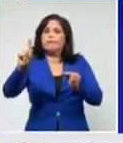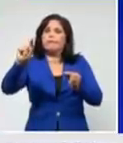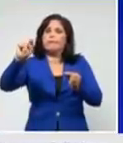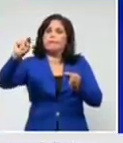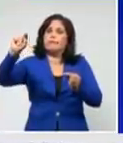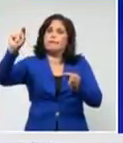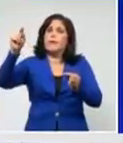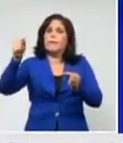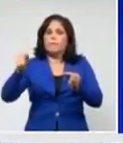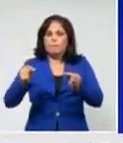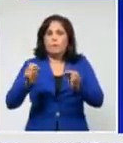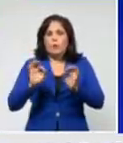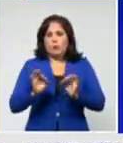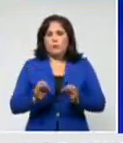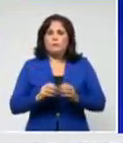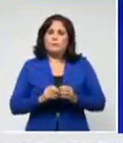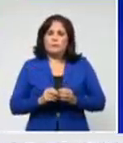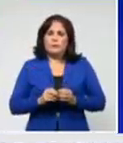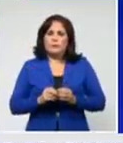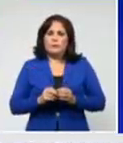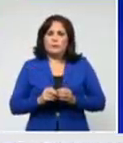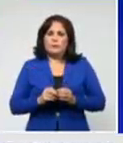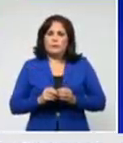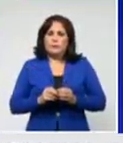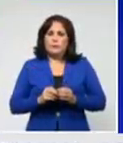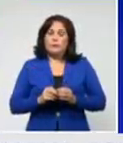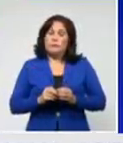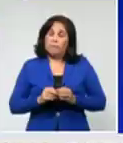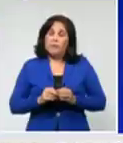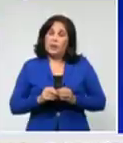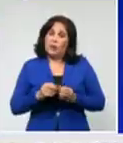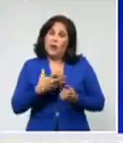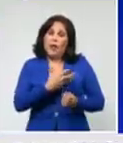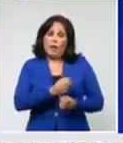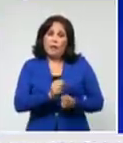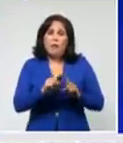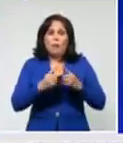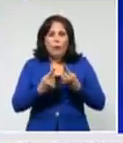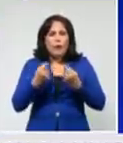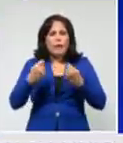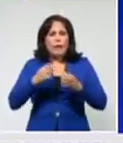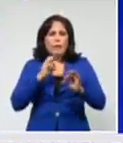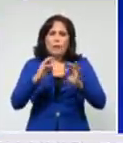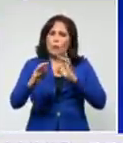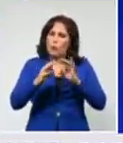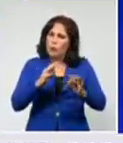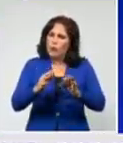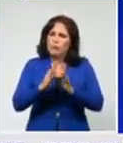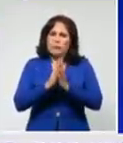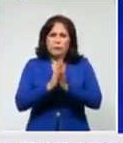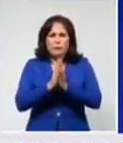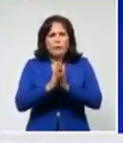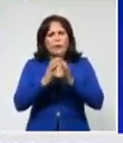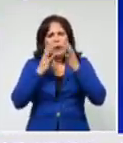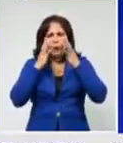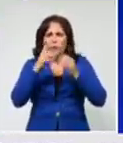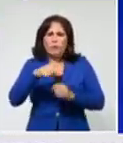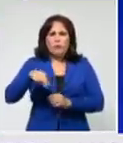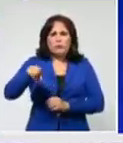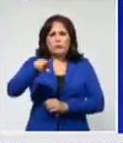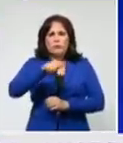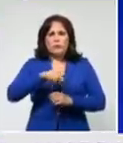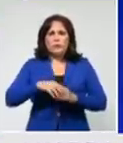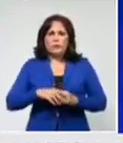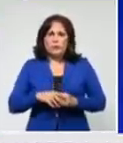la tendencia es al incremento, un número de casos importante que se vienen reportando